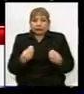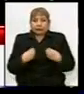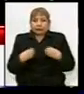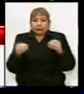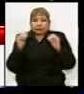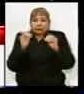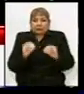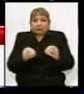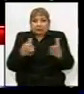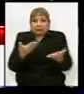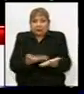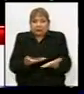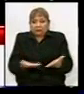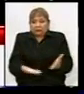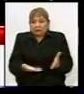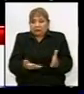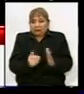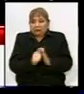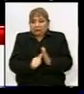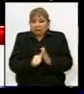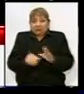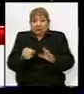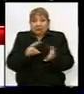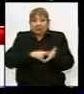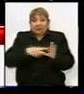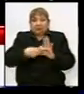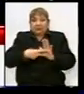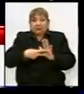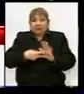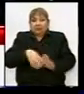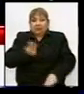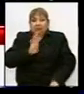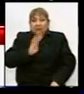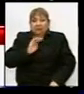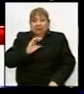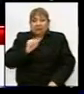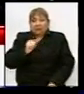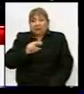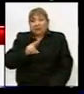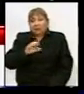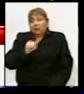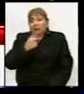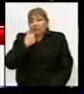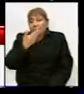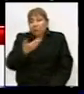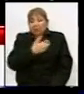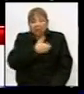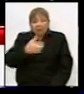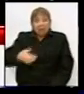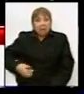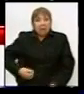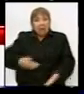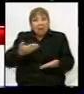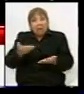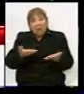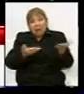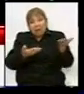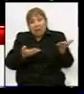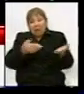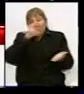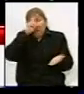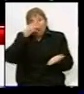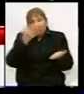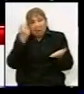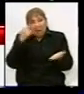finalmente en la agenda lo que significa la bicameralidad fue el presidente la república para